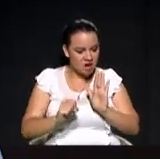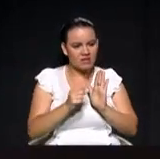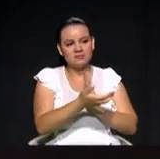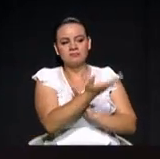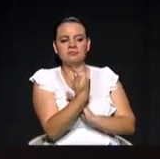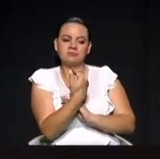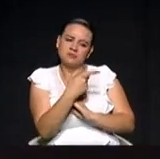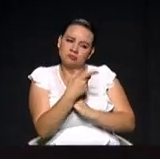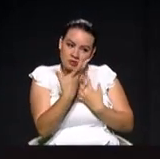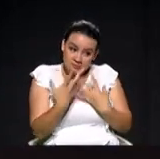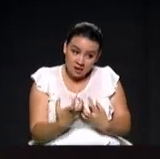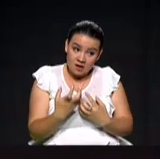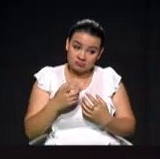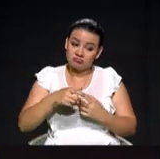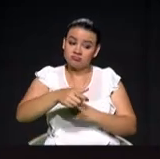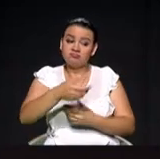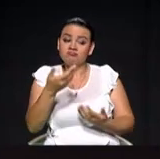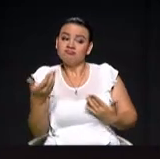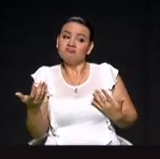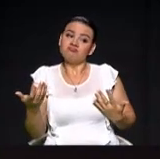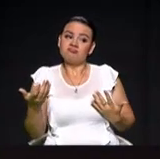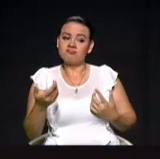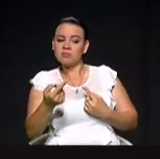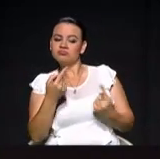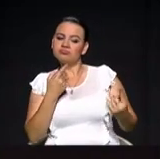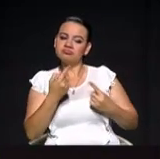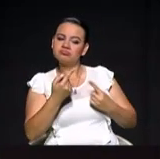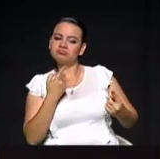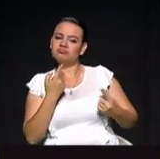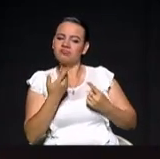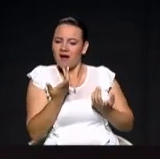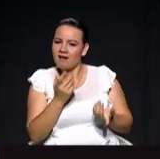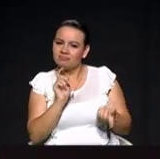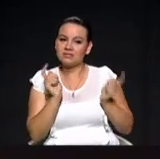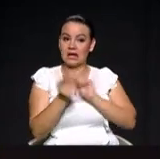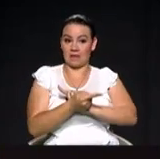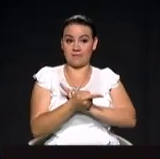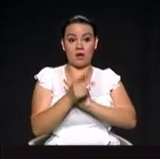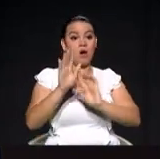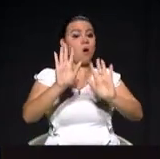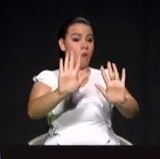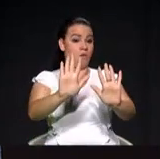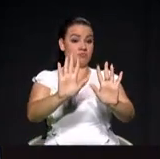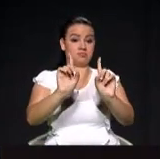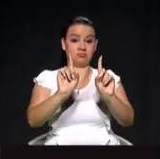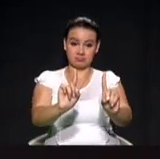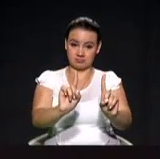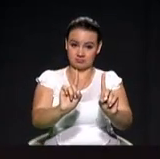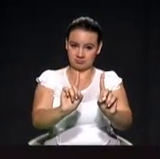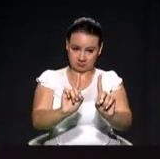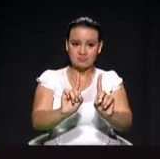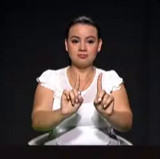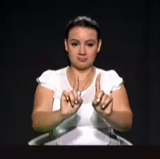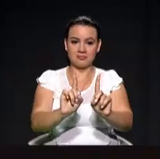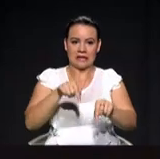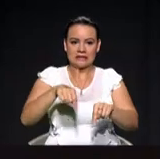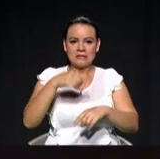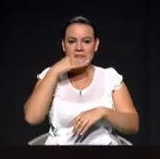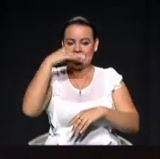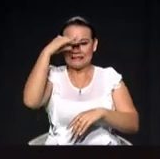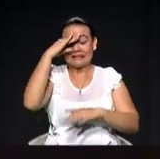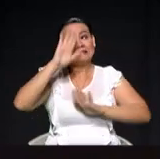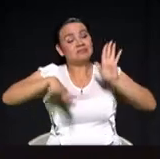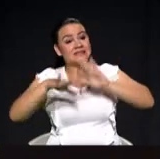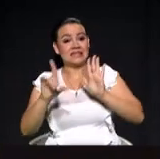se acojan a la justicia ojo no son pactos como los que han existido antes en la ciudad de medellín y que han favorecido que estas estructuras se